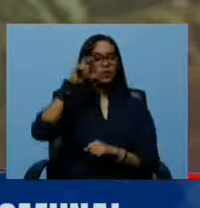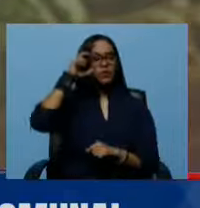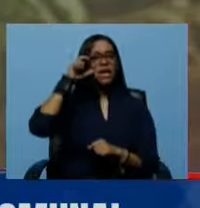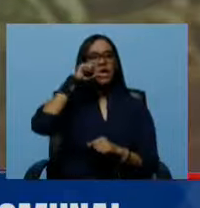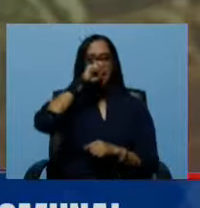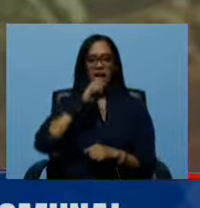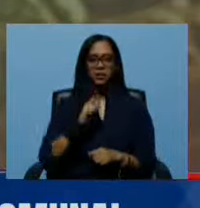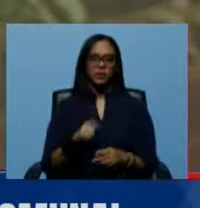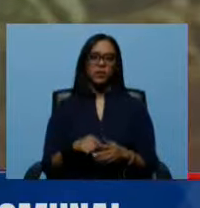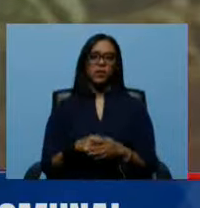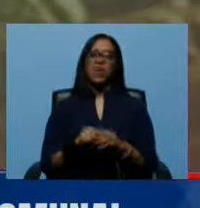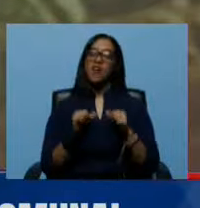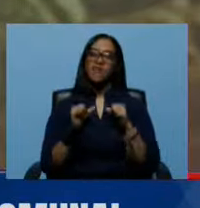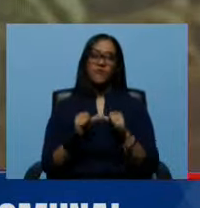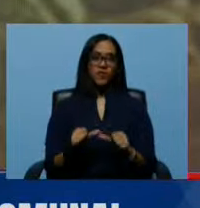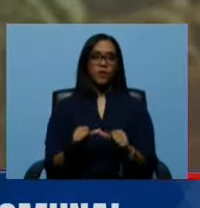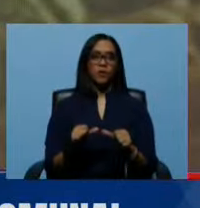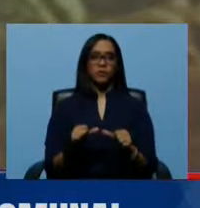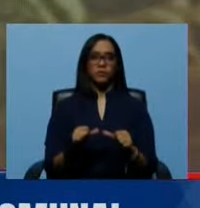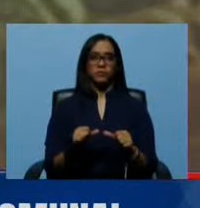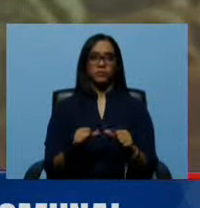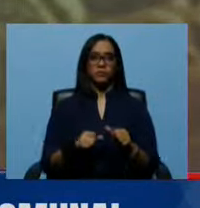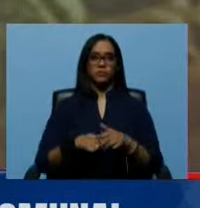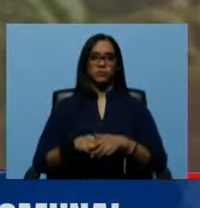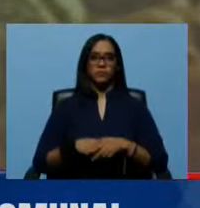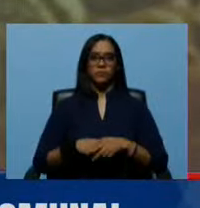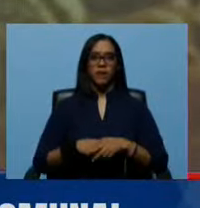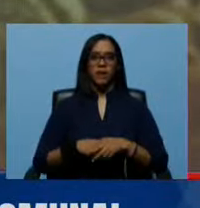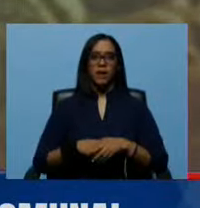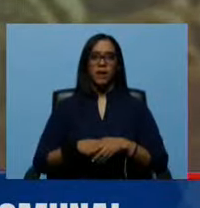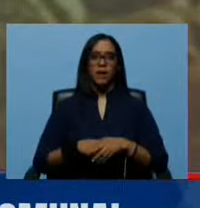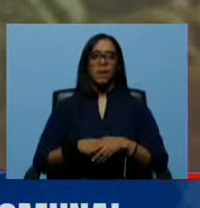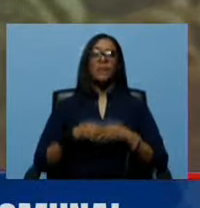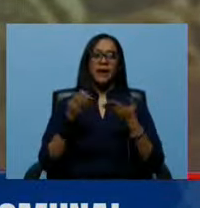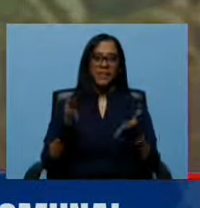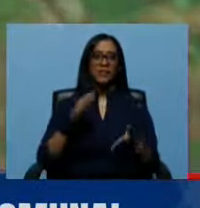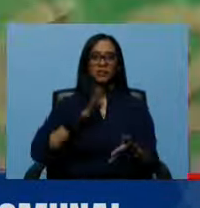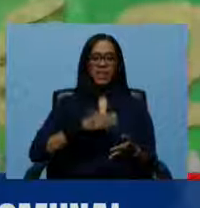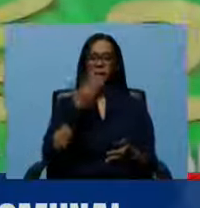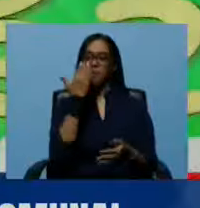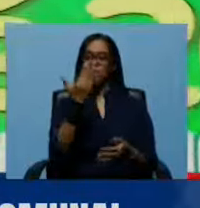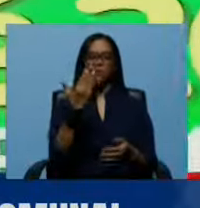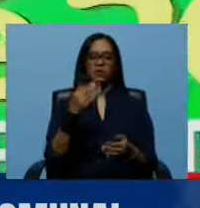año, permanente. Para eso estamos al frente de la batalla.